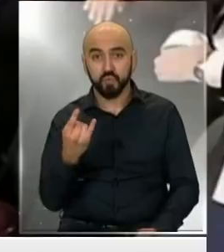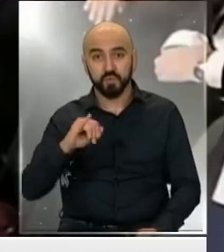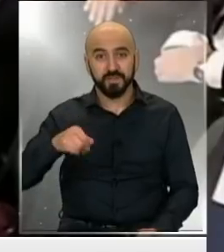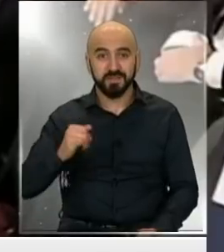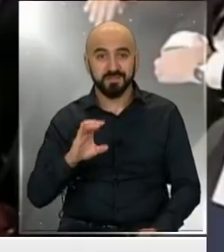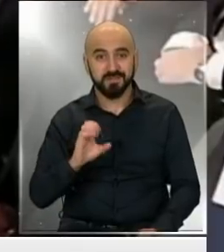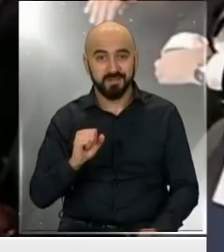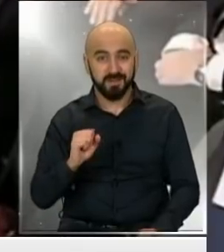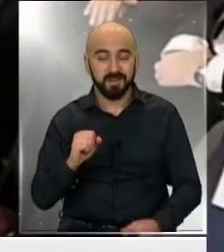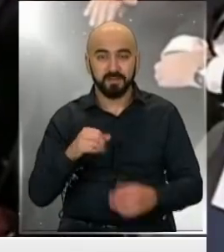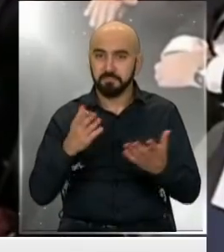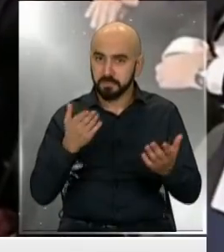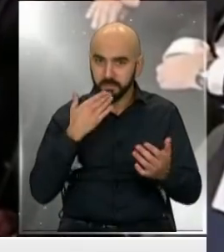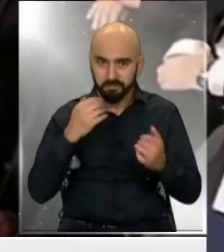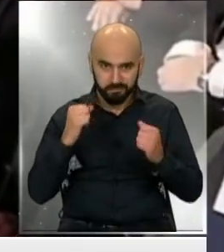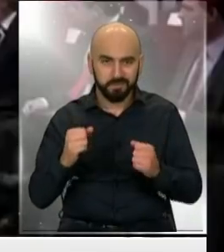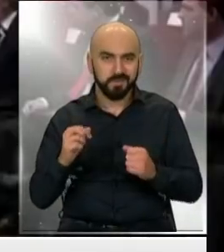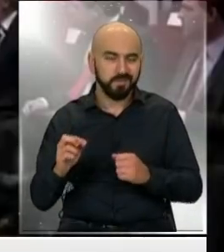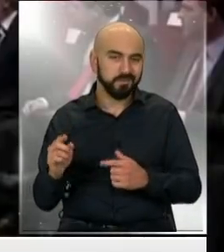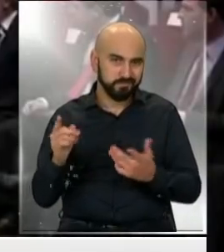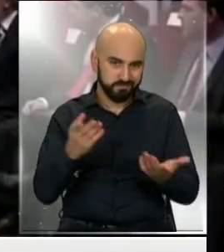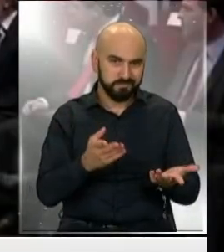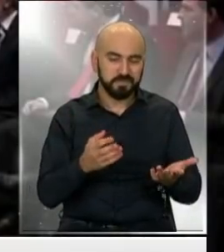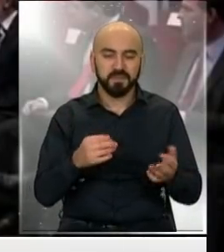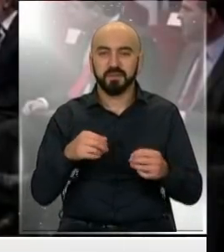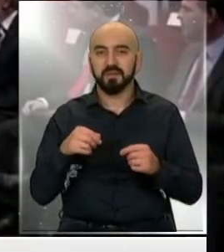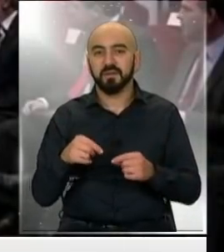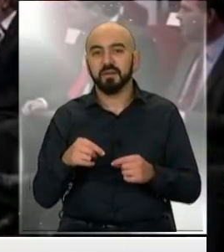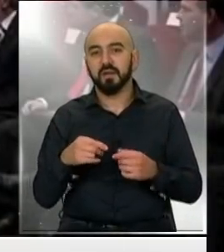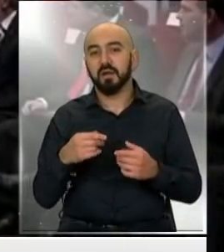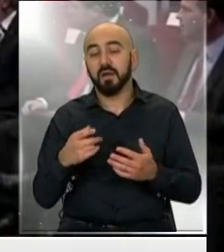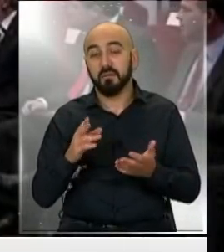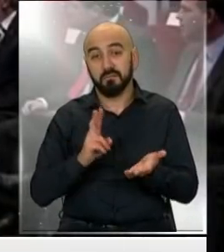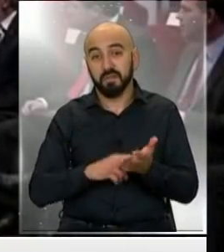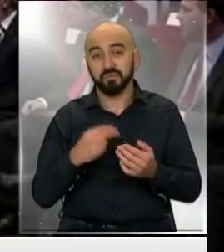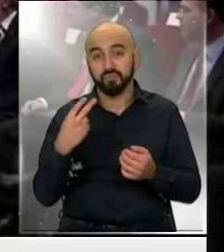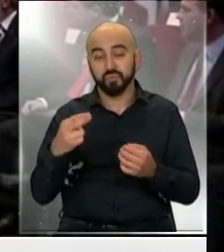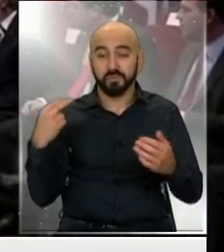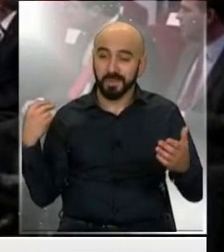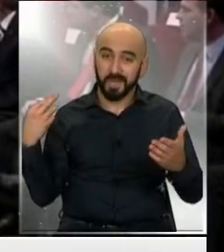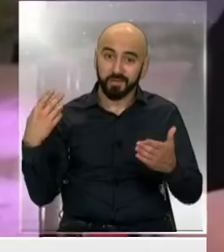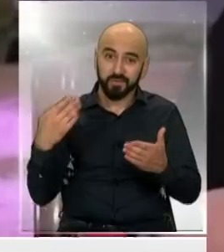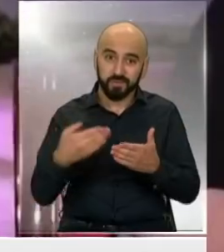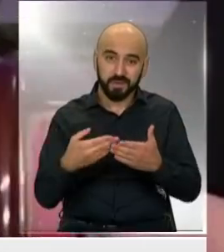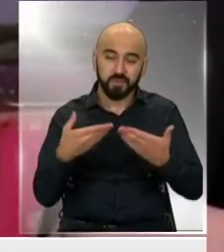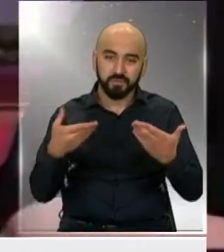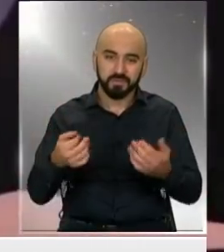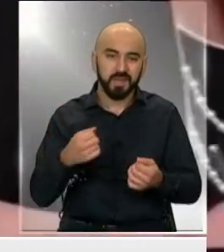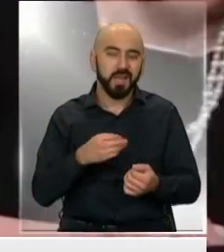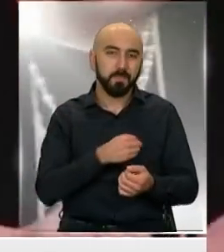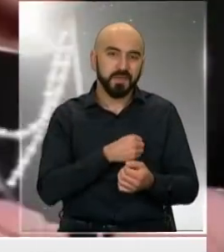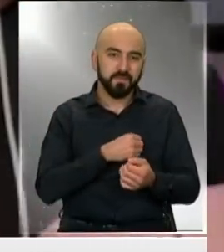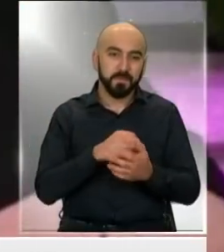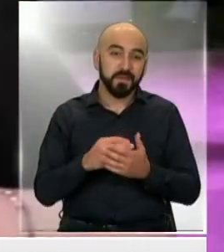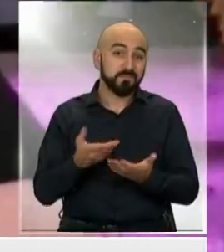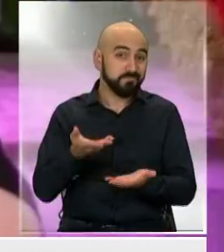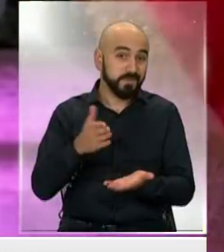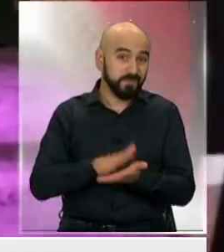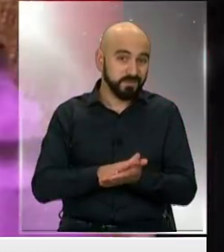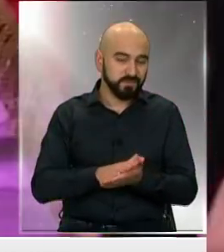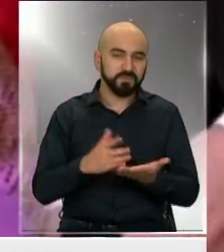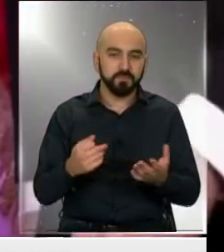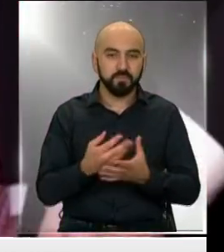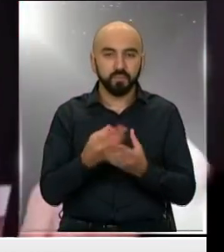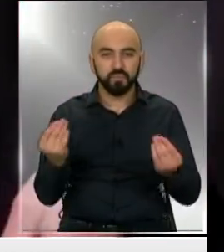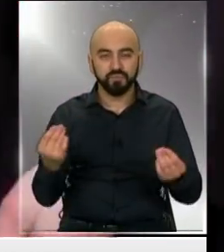Una tremenda trayectoria que lamentablemente ahora con este deceso han sido muchas las autoridades internacionales que